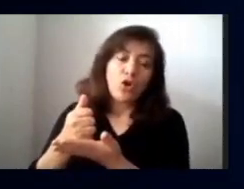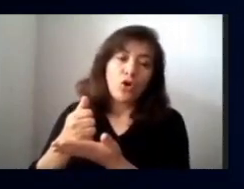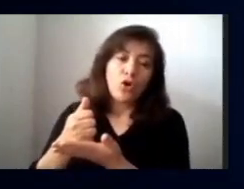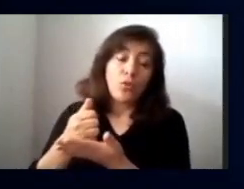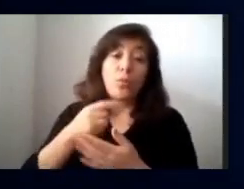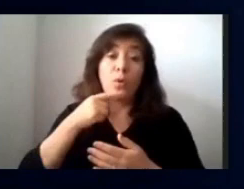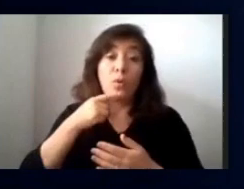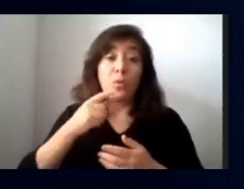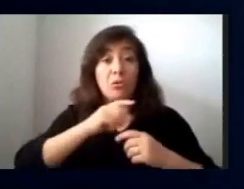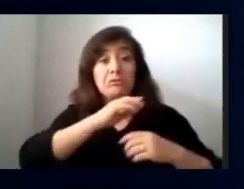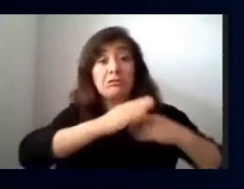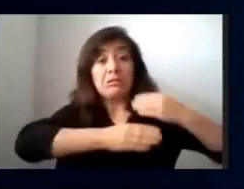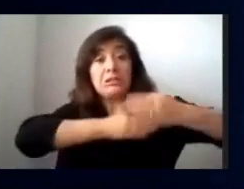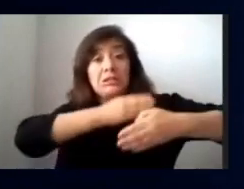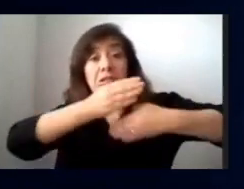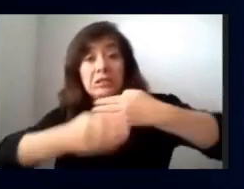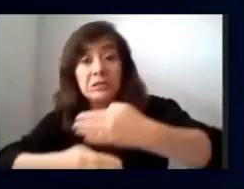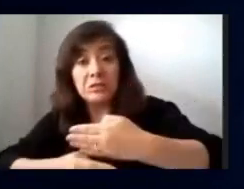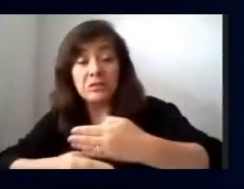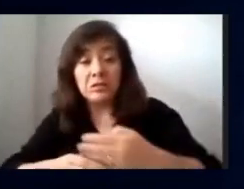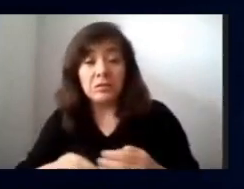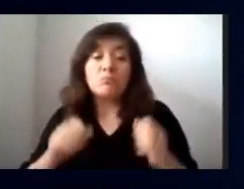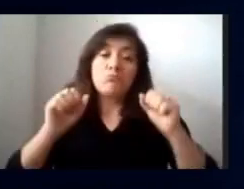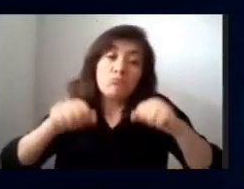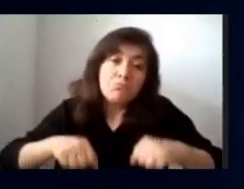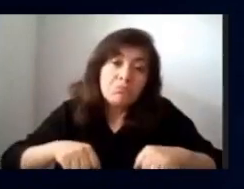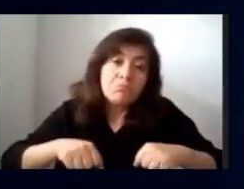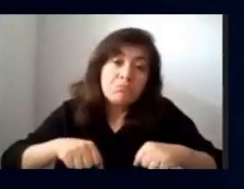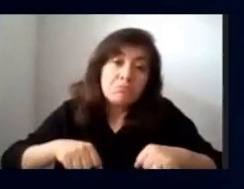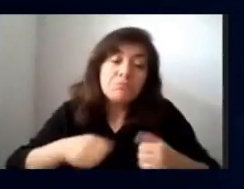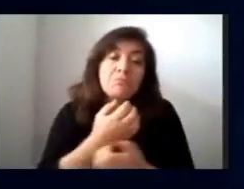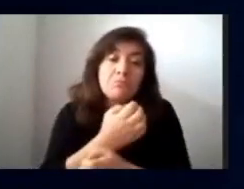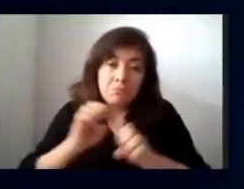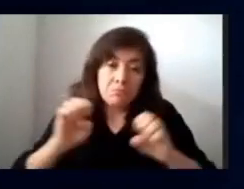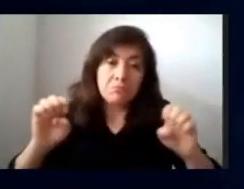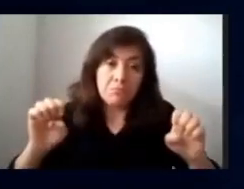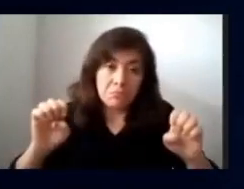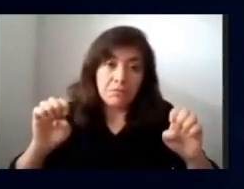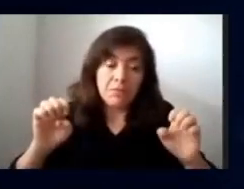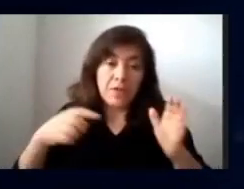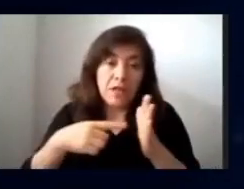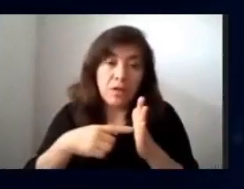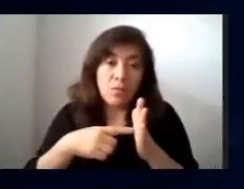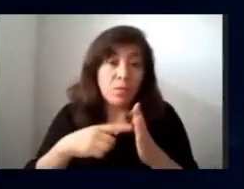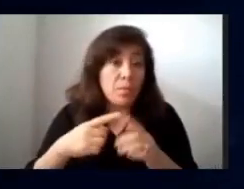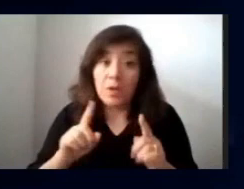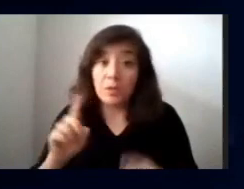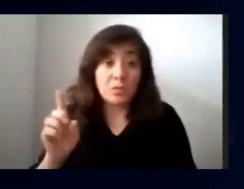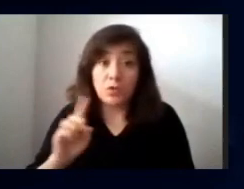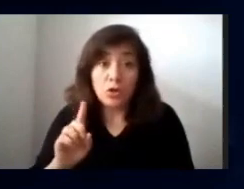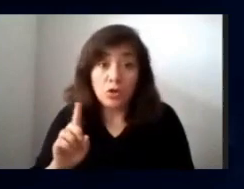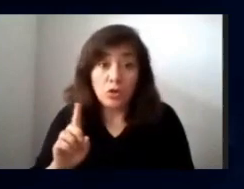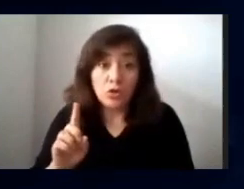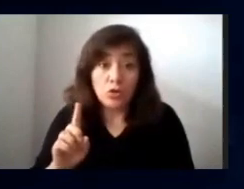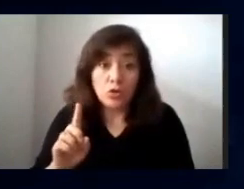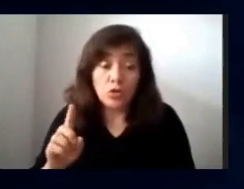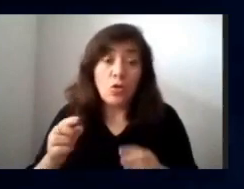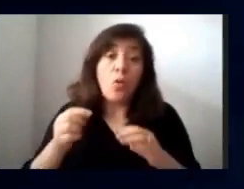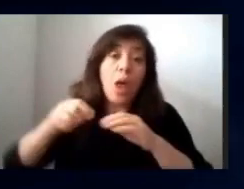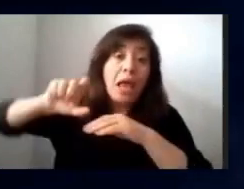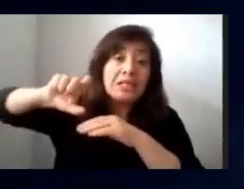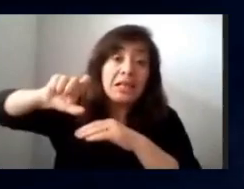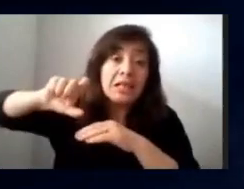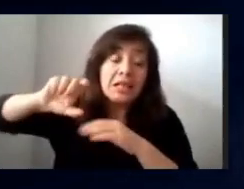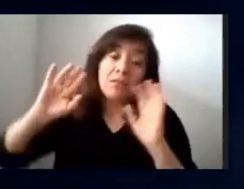exención, entonces estarán exentos del pago del impuesto predial. Si no son beneficiados, pagan por el excedente.